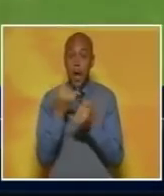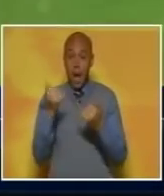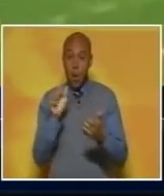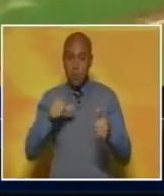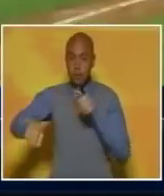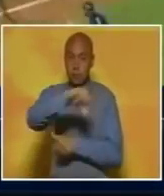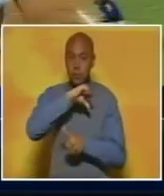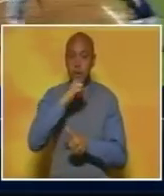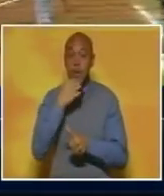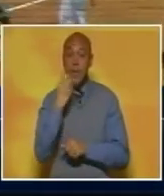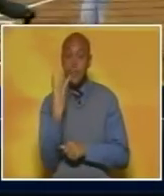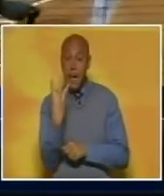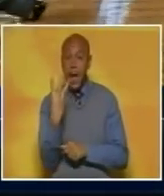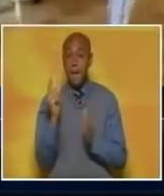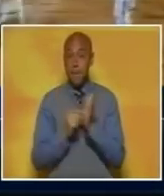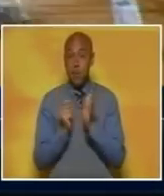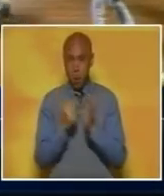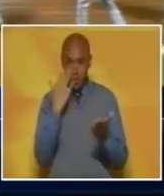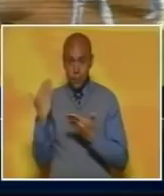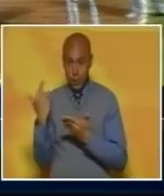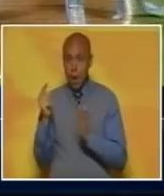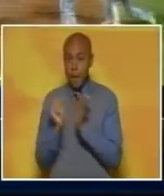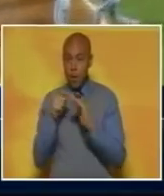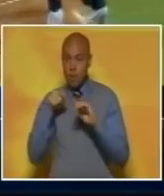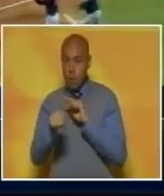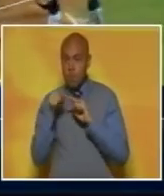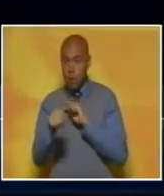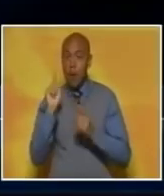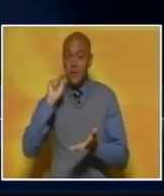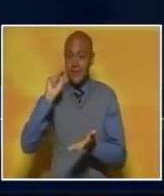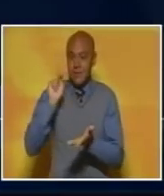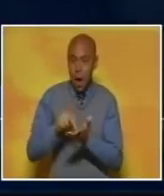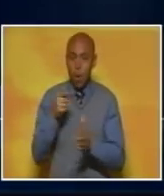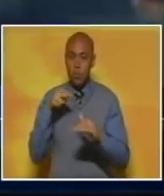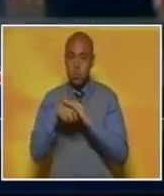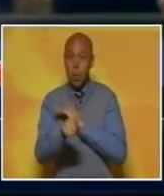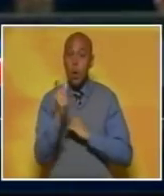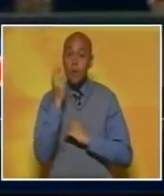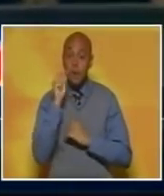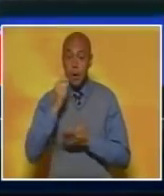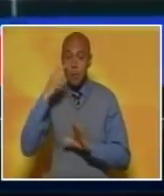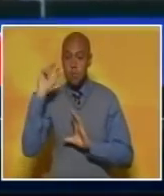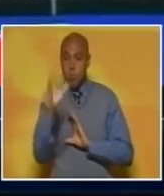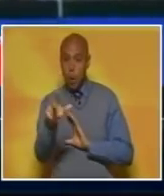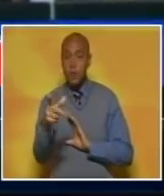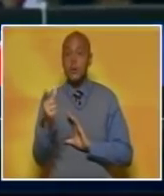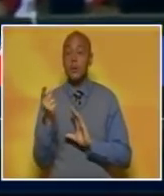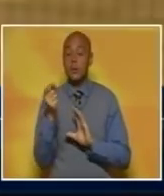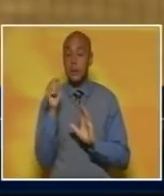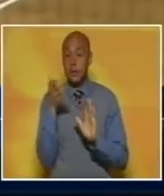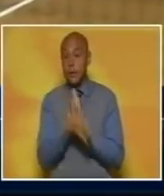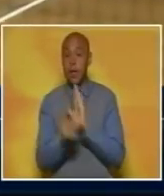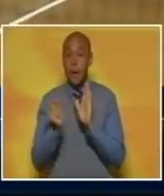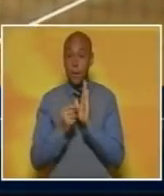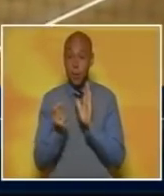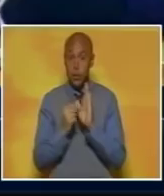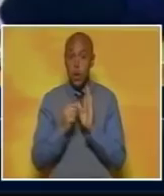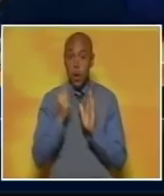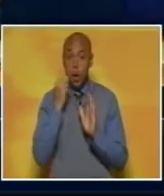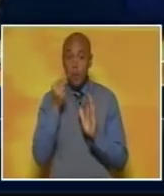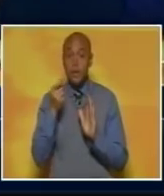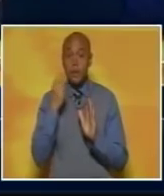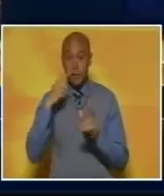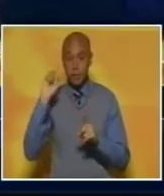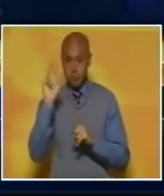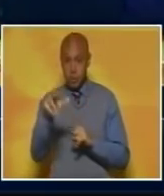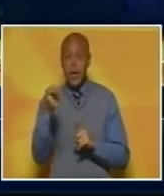con un racimo de 3 anotaciones en esa entrada, coronado por un imparable de Jordanis Linares al centro, con el que anotaron Dennis Phipps y Williams